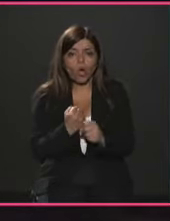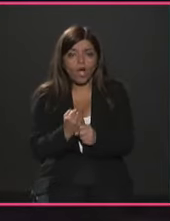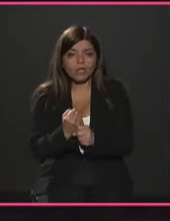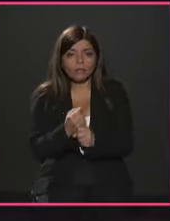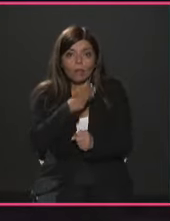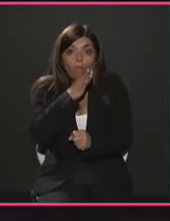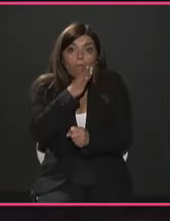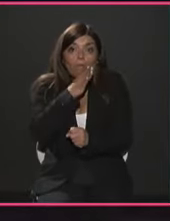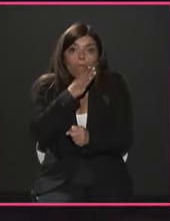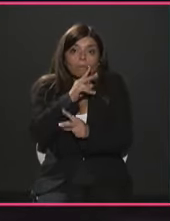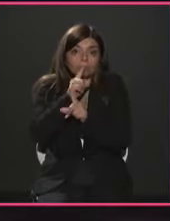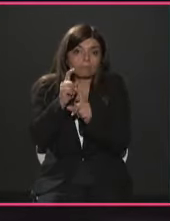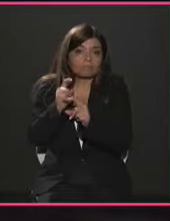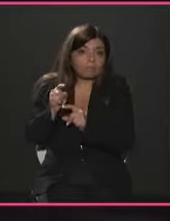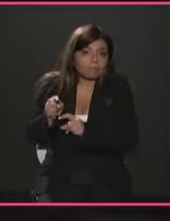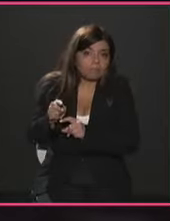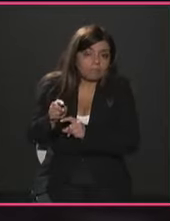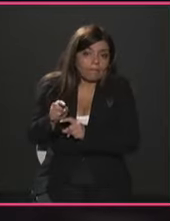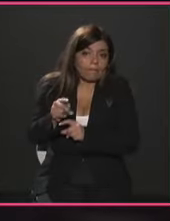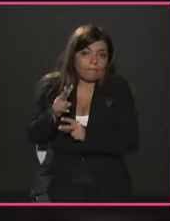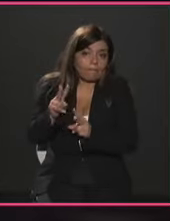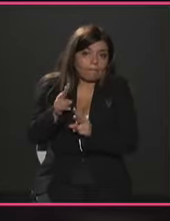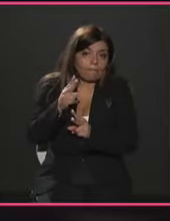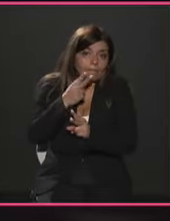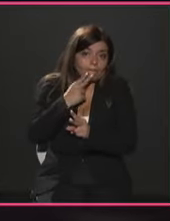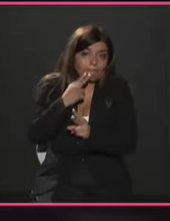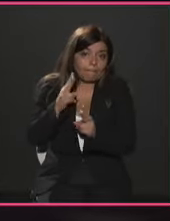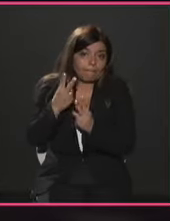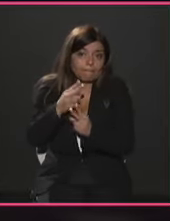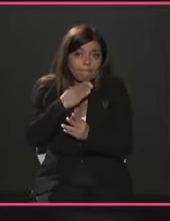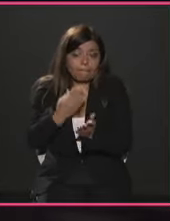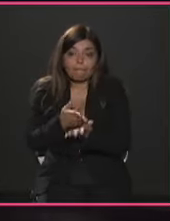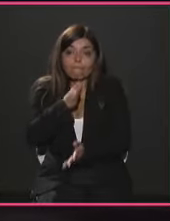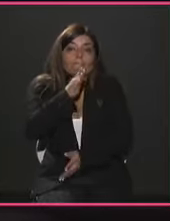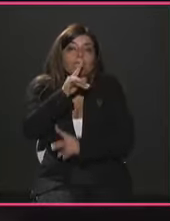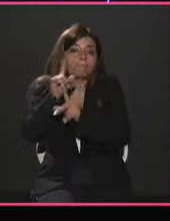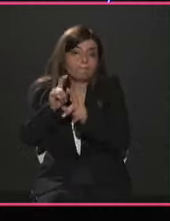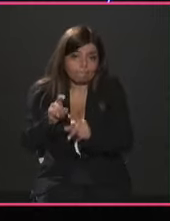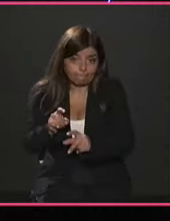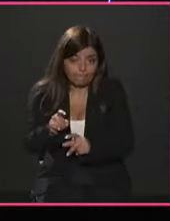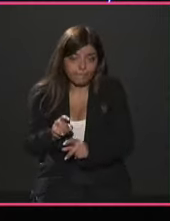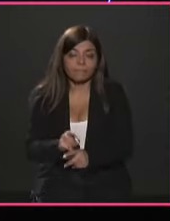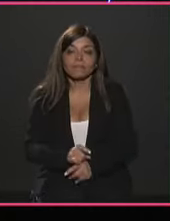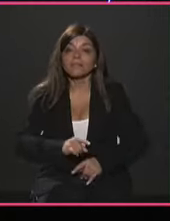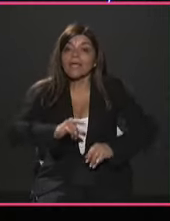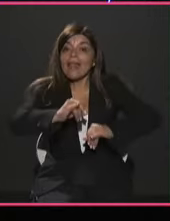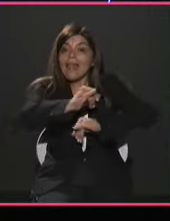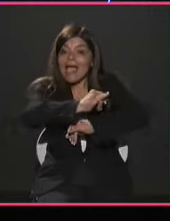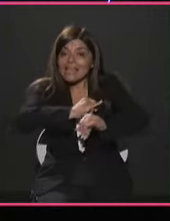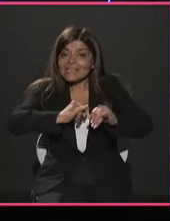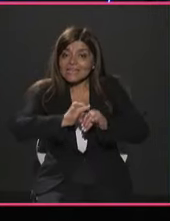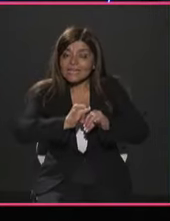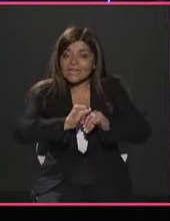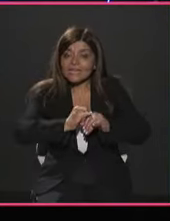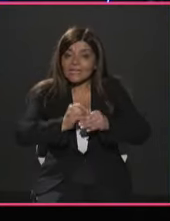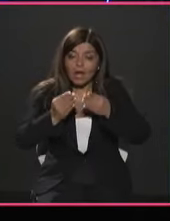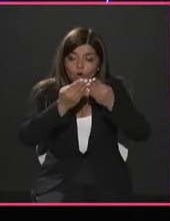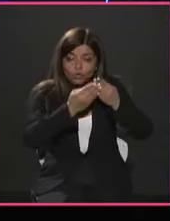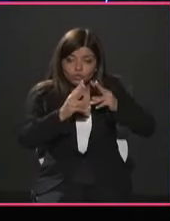aún no sabemos nada sobre ellas el ingeniería de genom es mucho